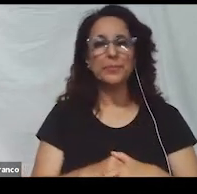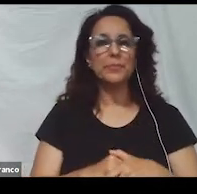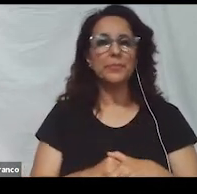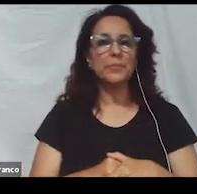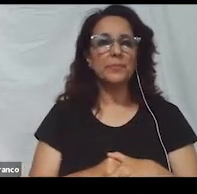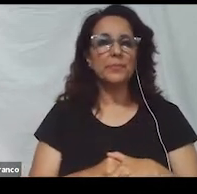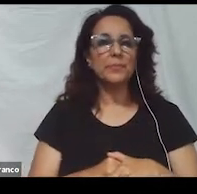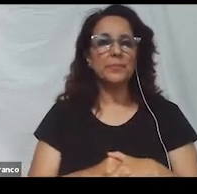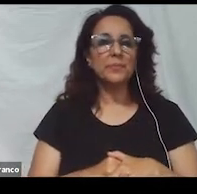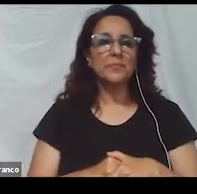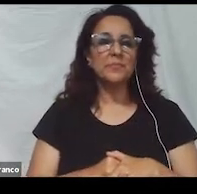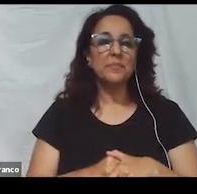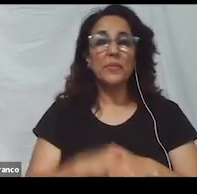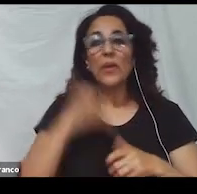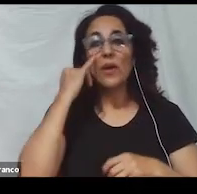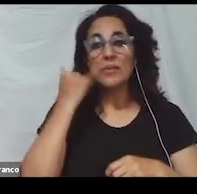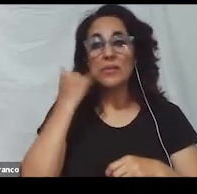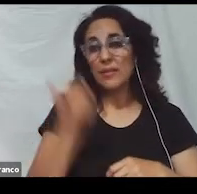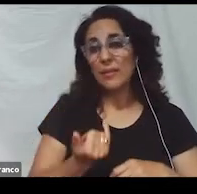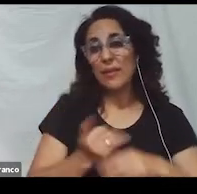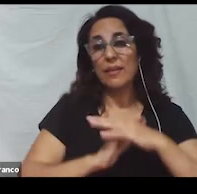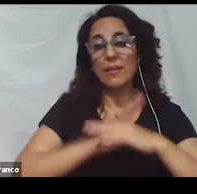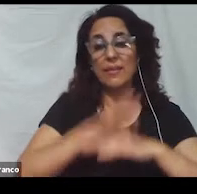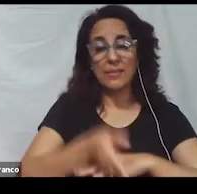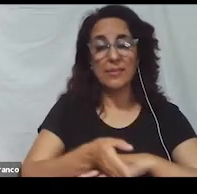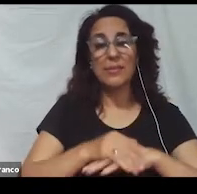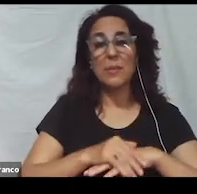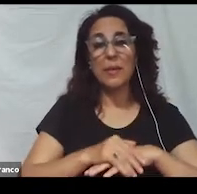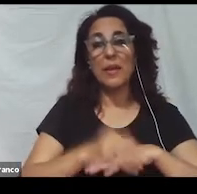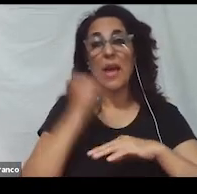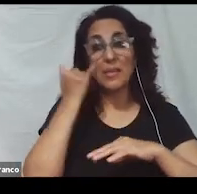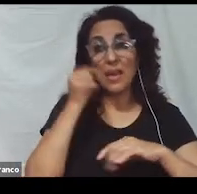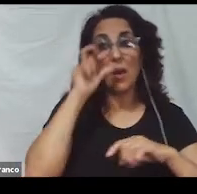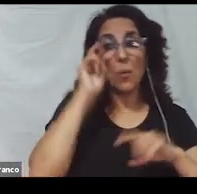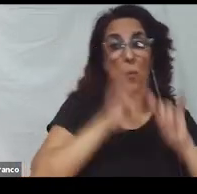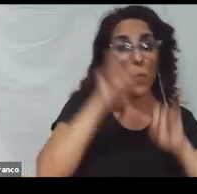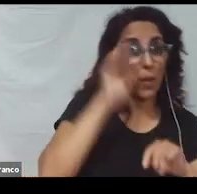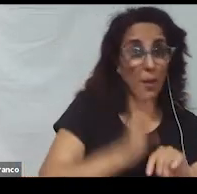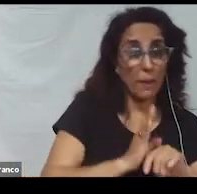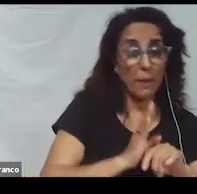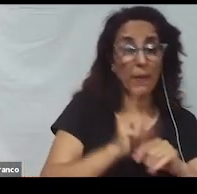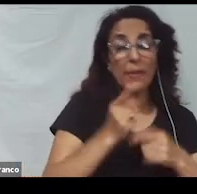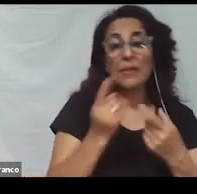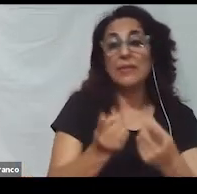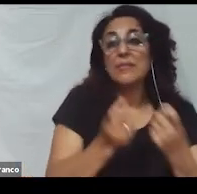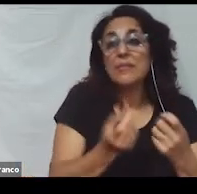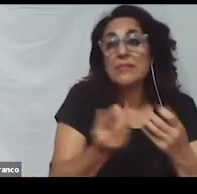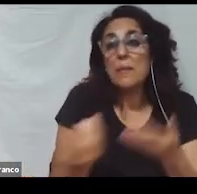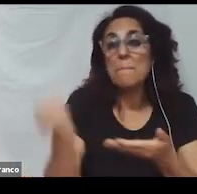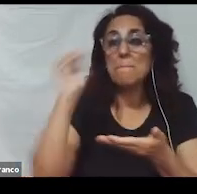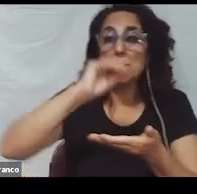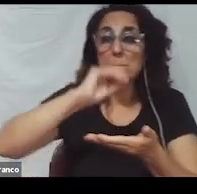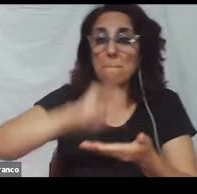Cuando ustedes, digamos, ya tienen cierta accesibilidad implementada en su web y quieren agregarle una funcionalidad